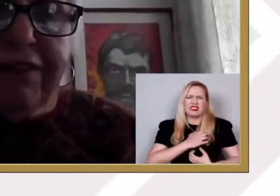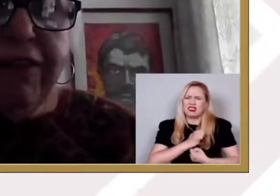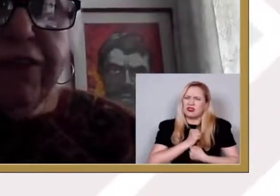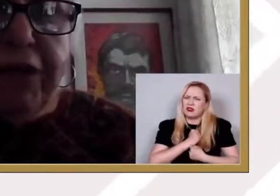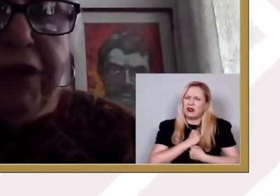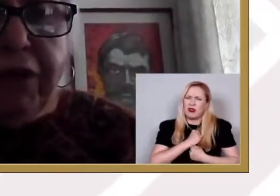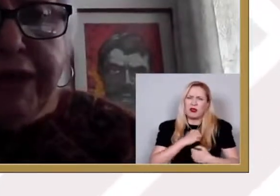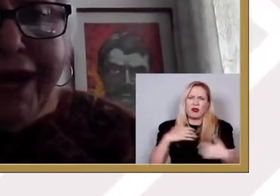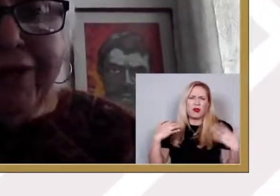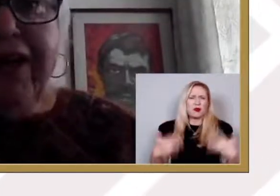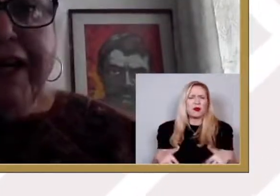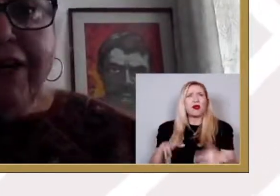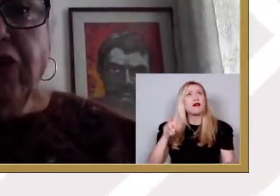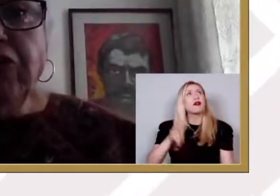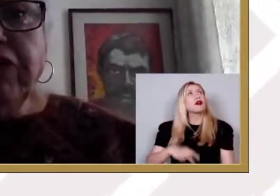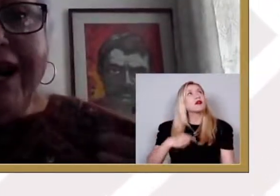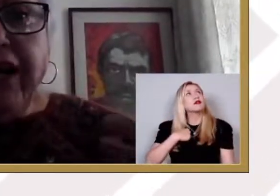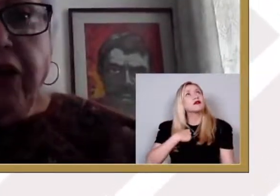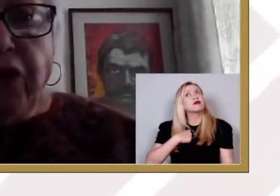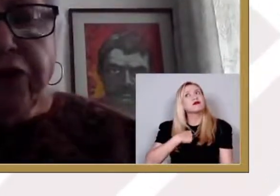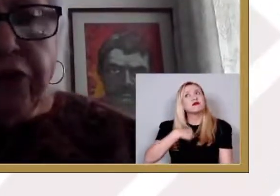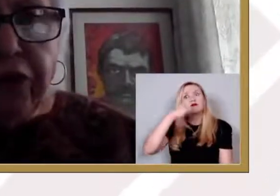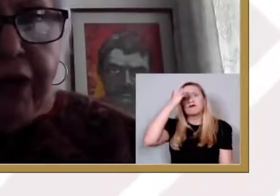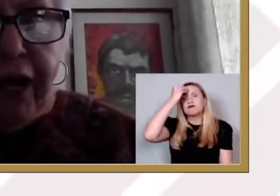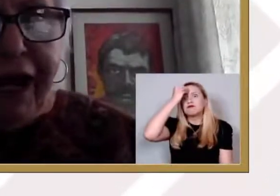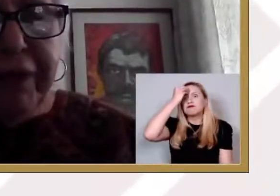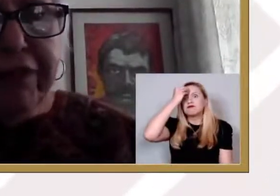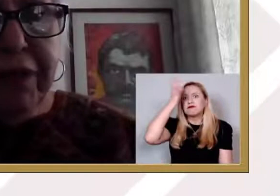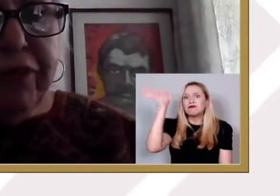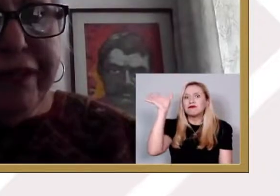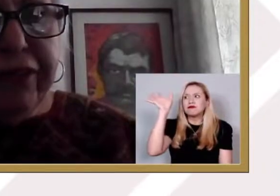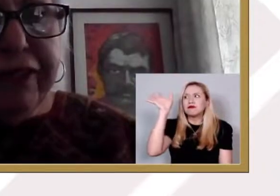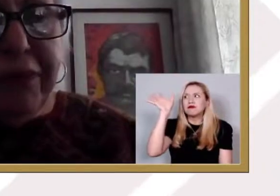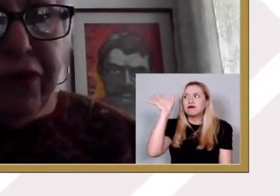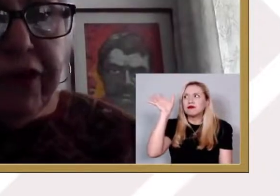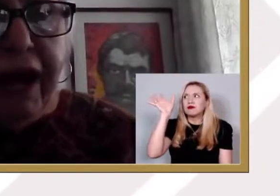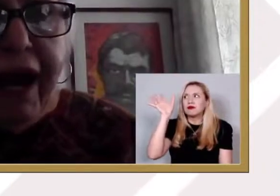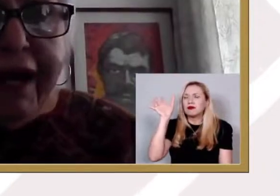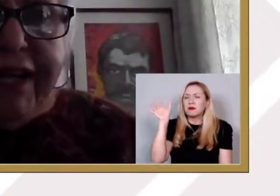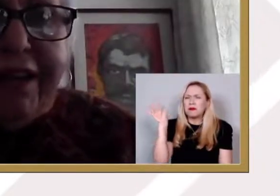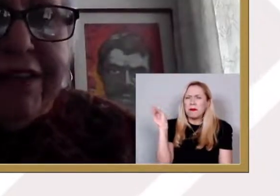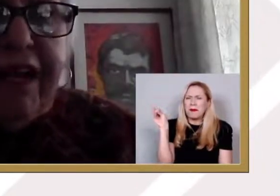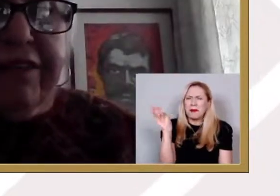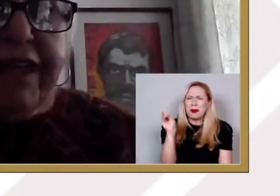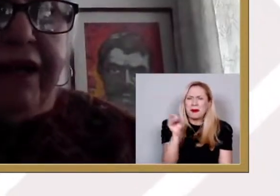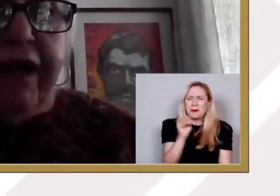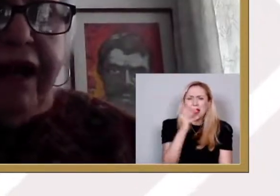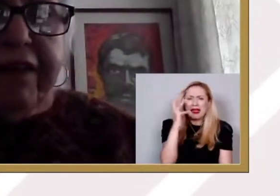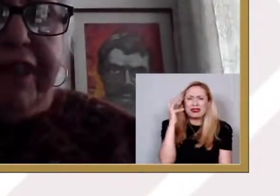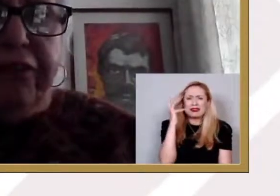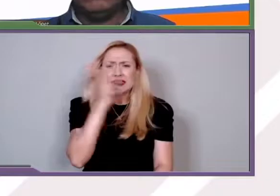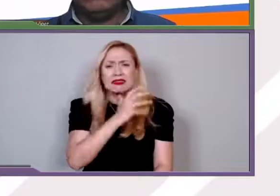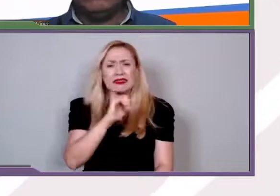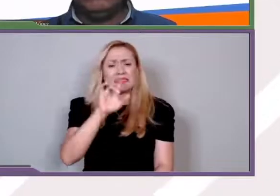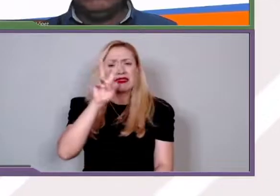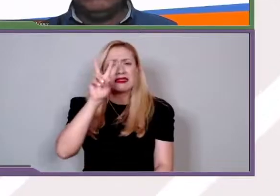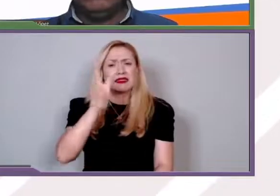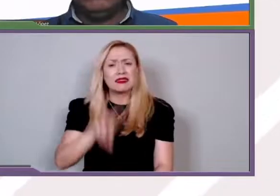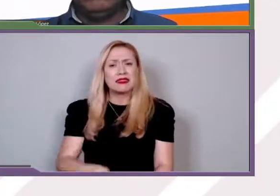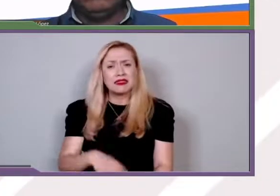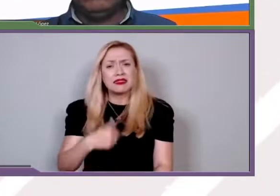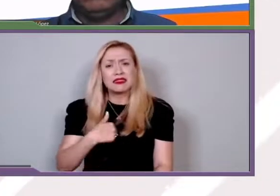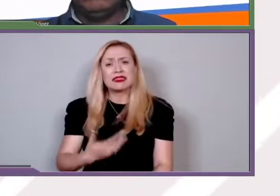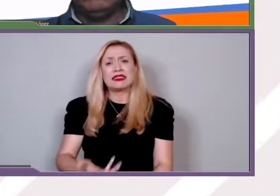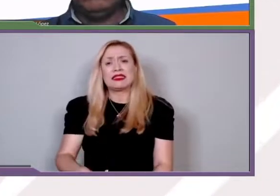ya se nos había olvidado lo contagioso al principio, tanto temor, y así hasta nos